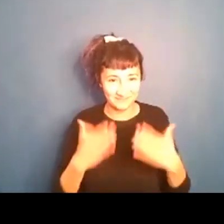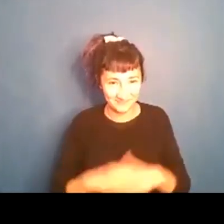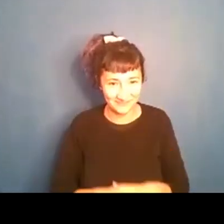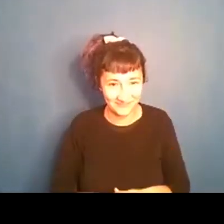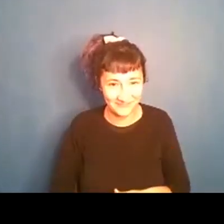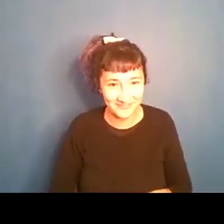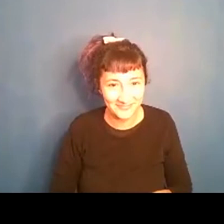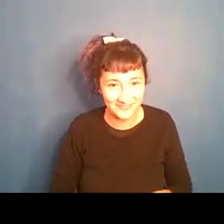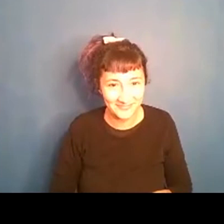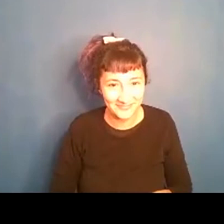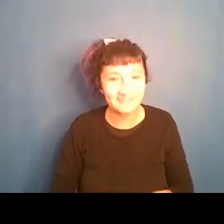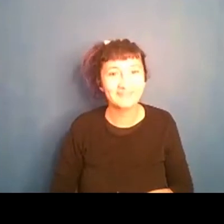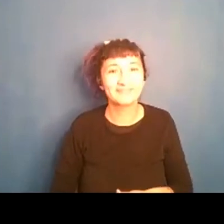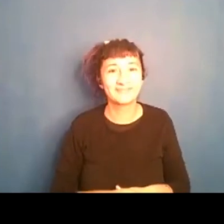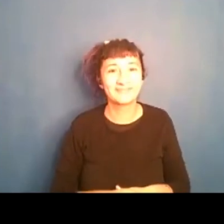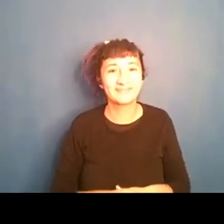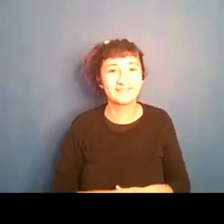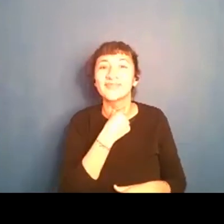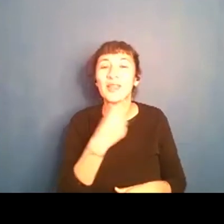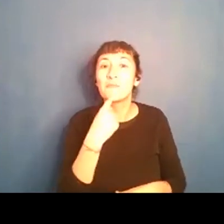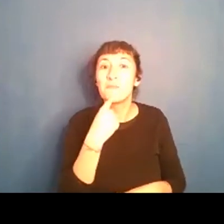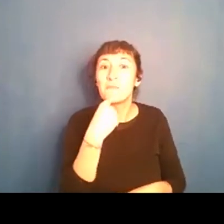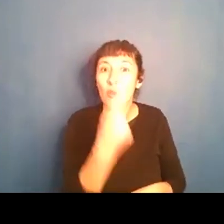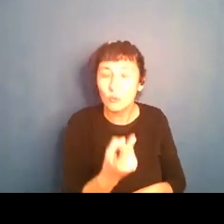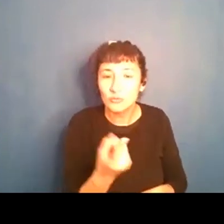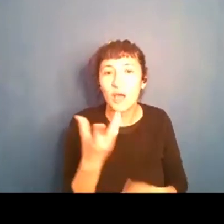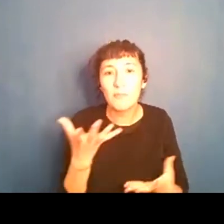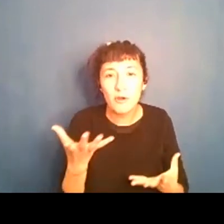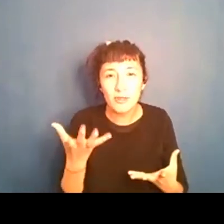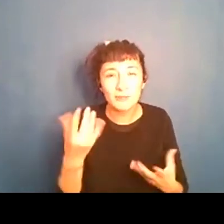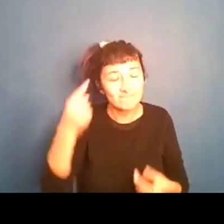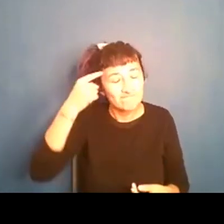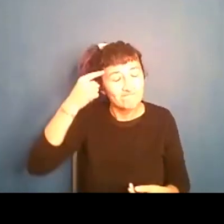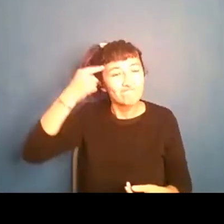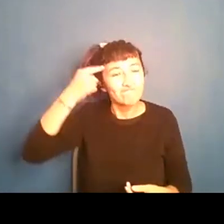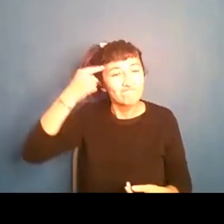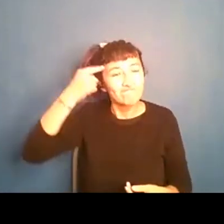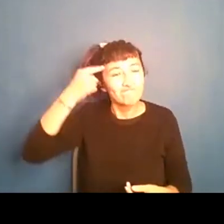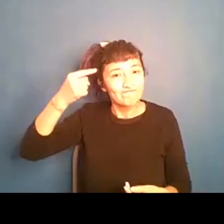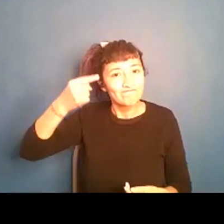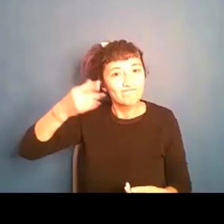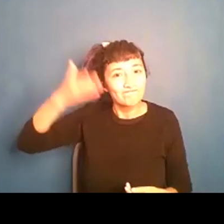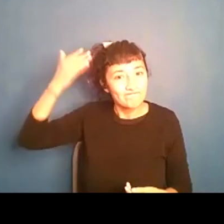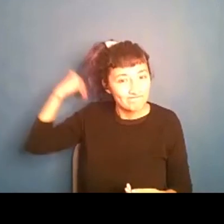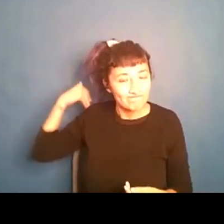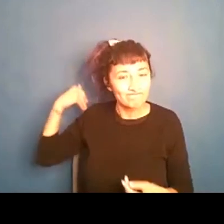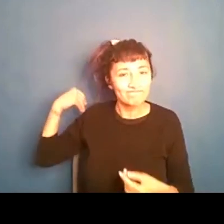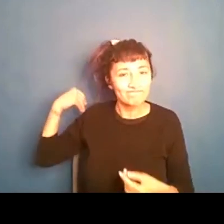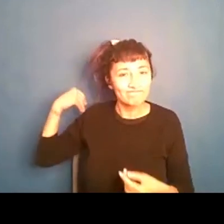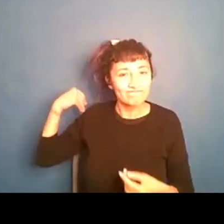Bueno. Quería preguntar esto. Me quedé con cuando comenzaron a contar